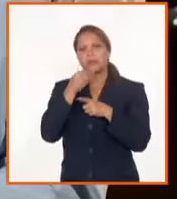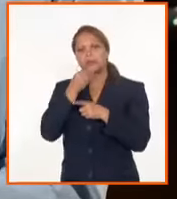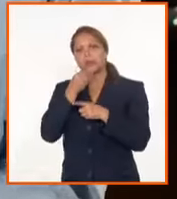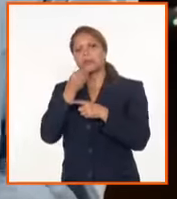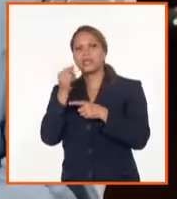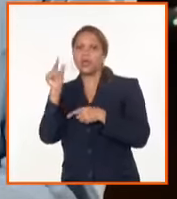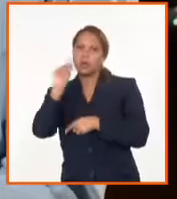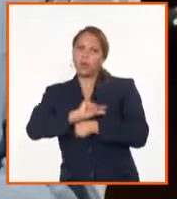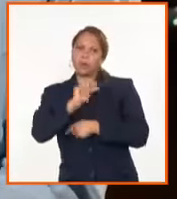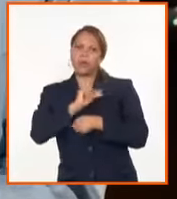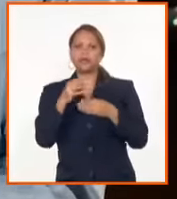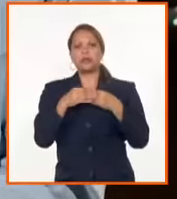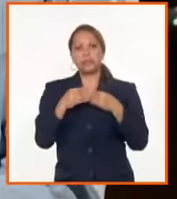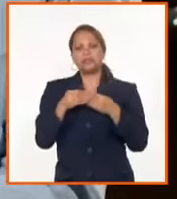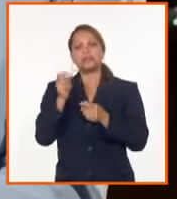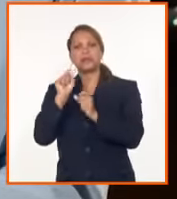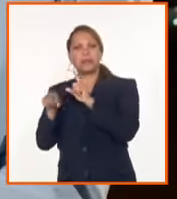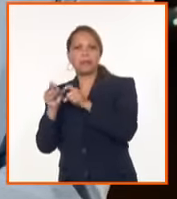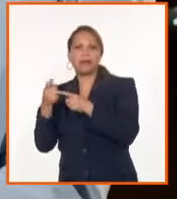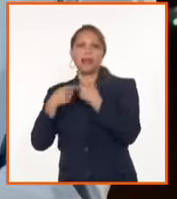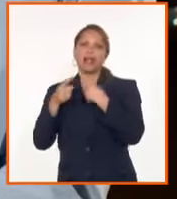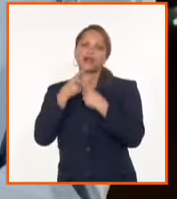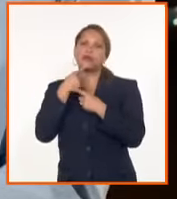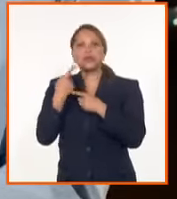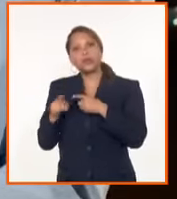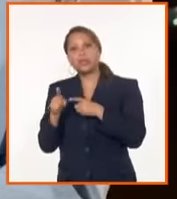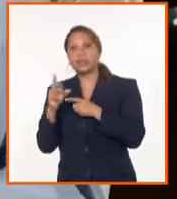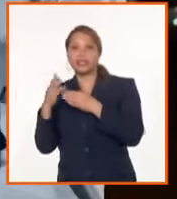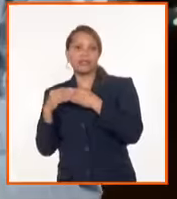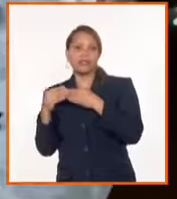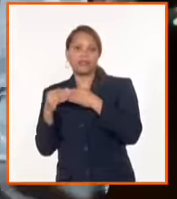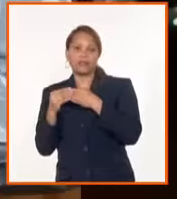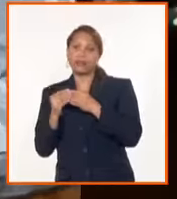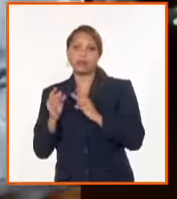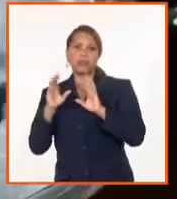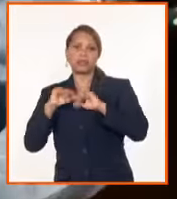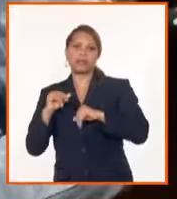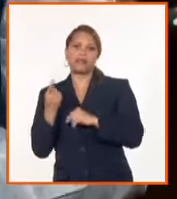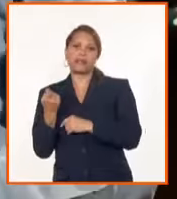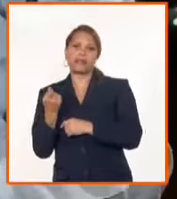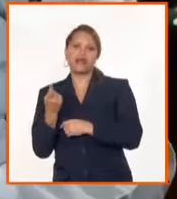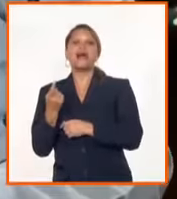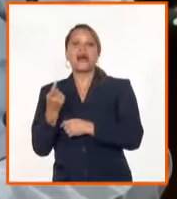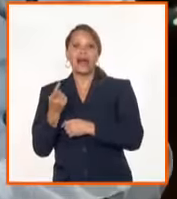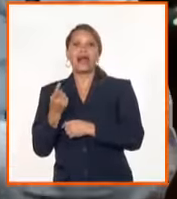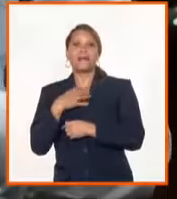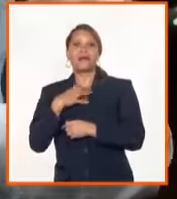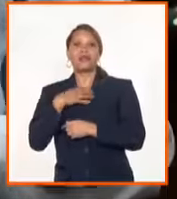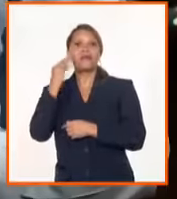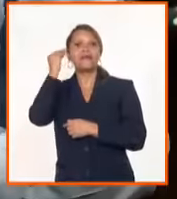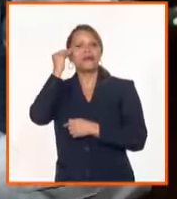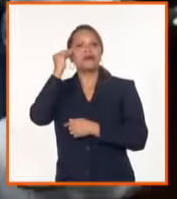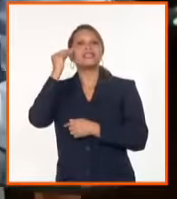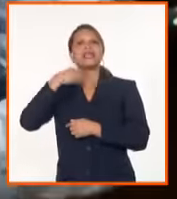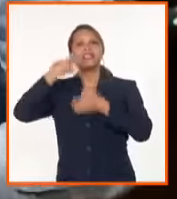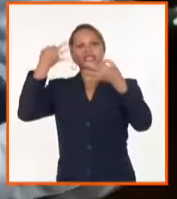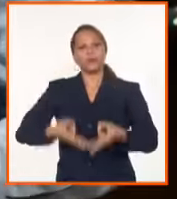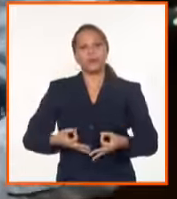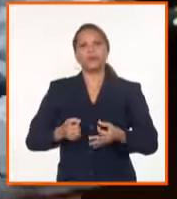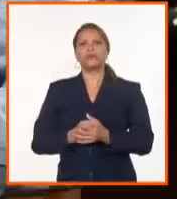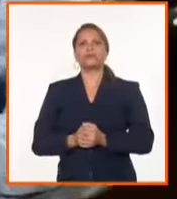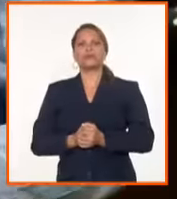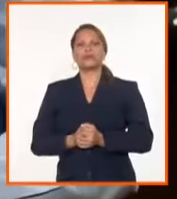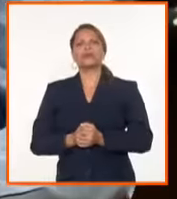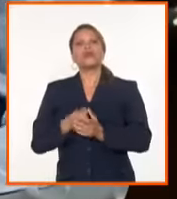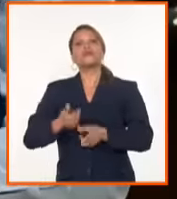divisa y otras se pueden hacer casi sin divisa. Lo que pasa es que tenemos que creérnoslo. Y esa es una discusión que es